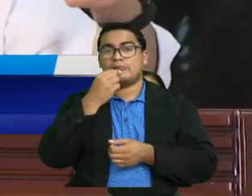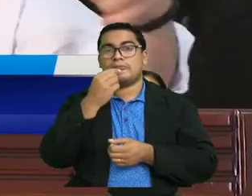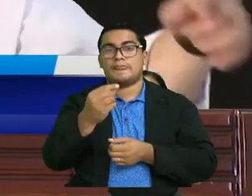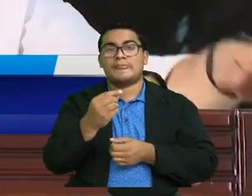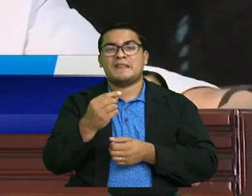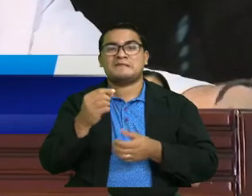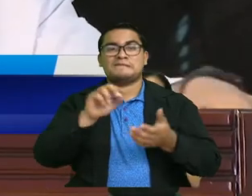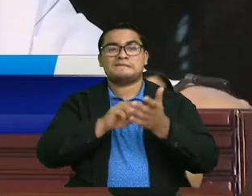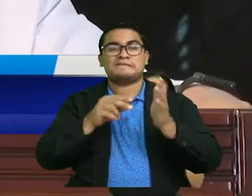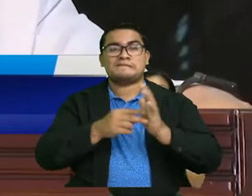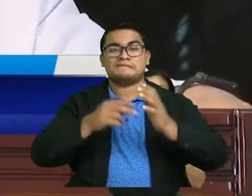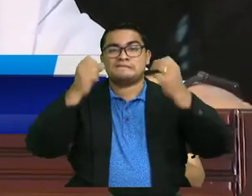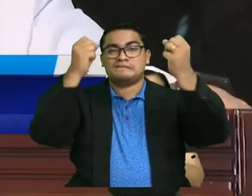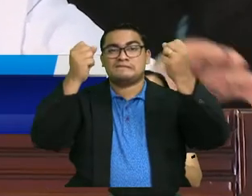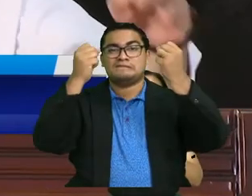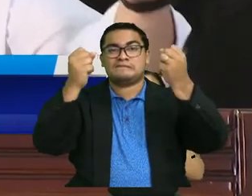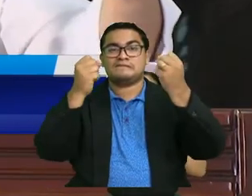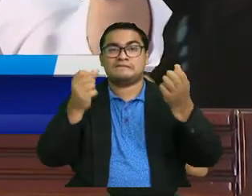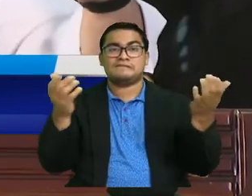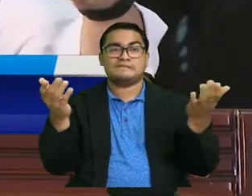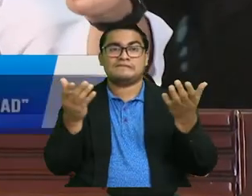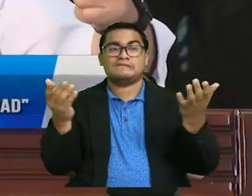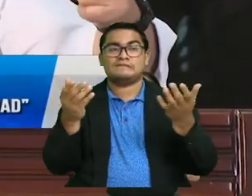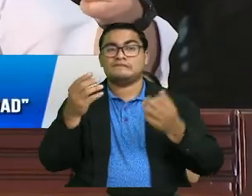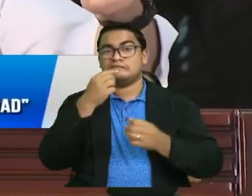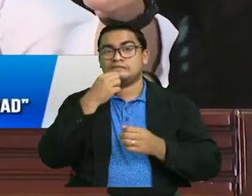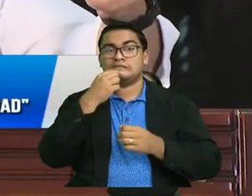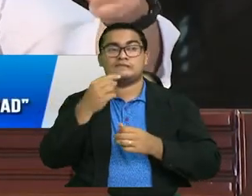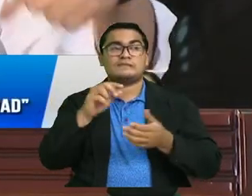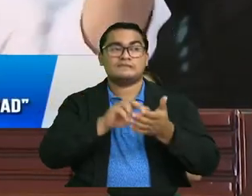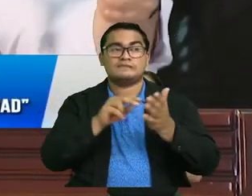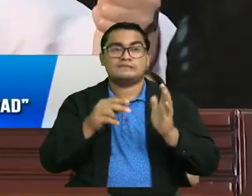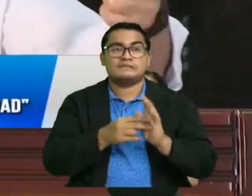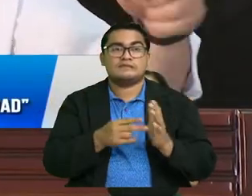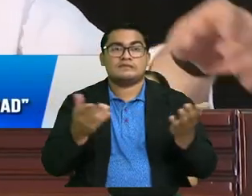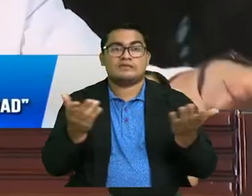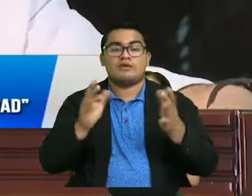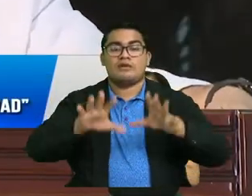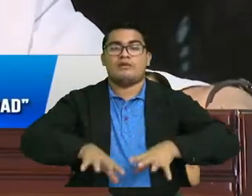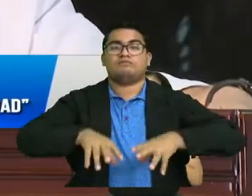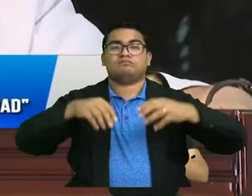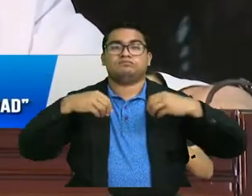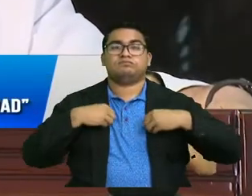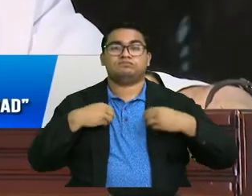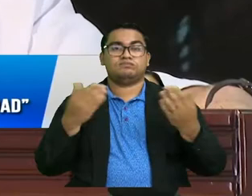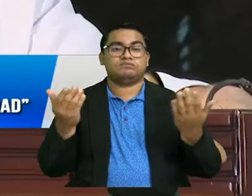Son nuestros héroes. Y vamos a darles el reto de que asuman esas casas